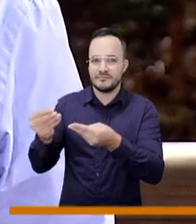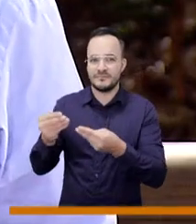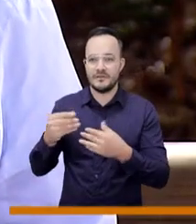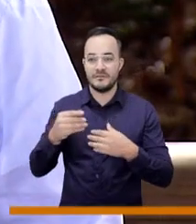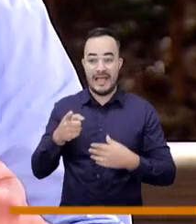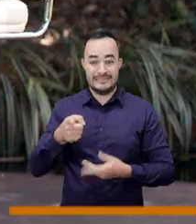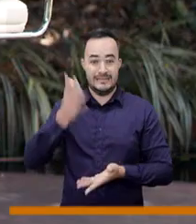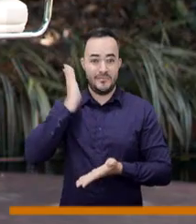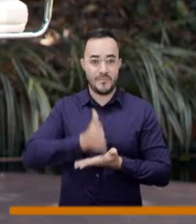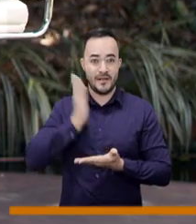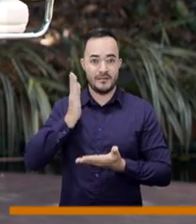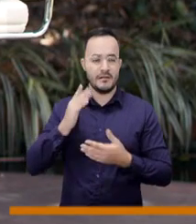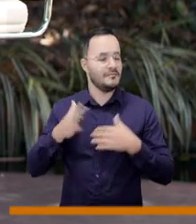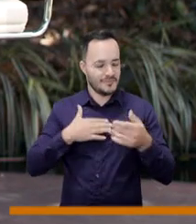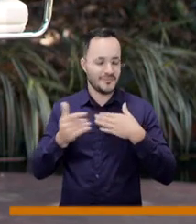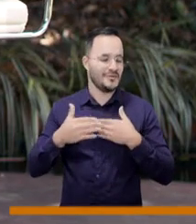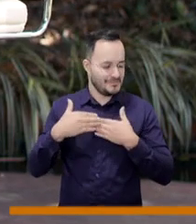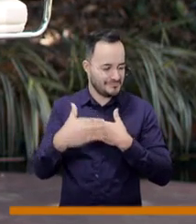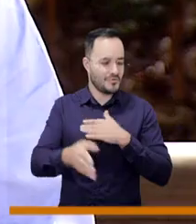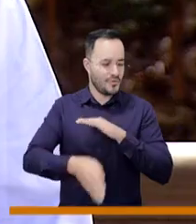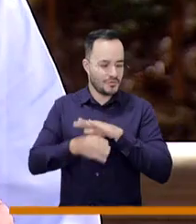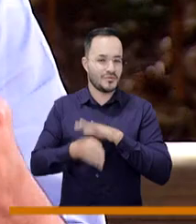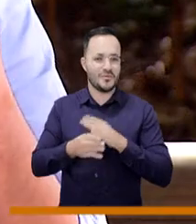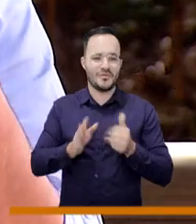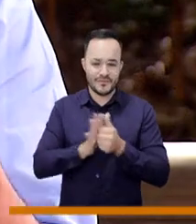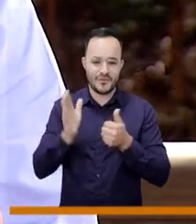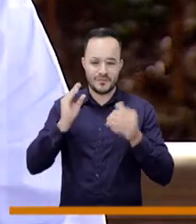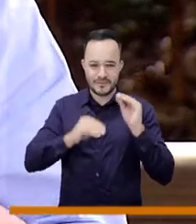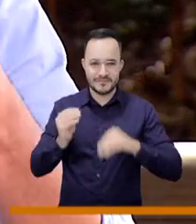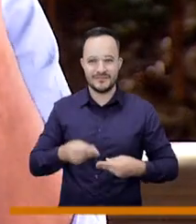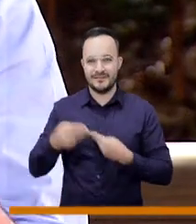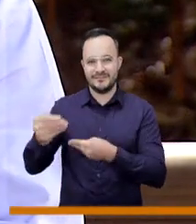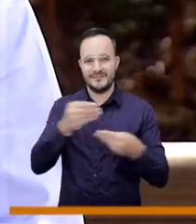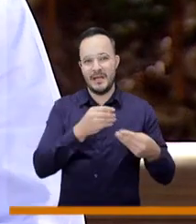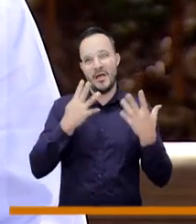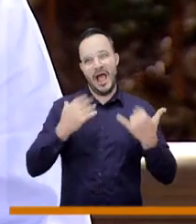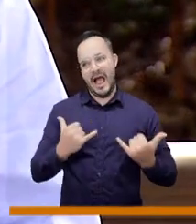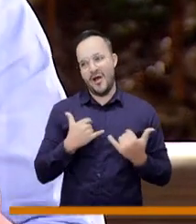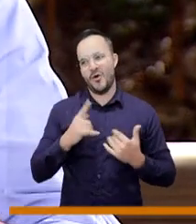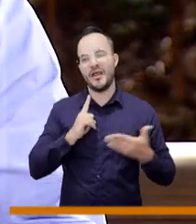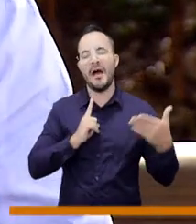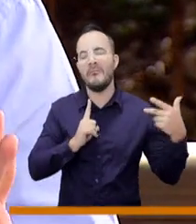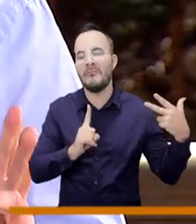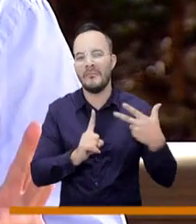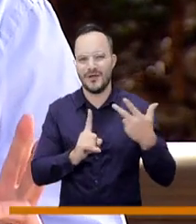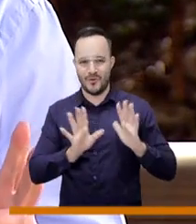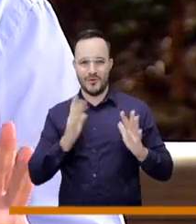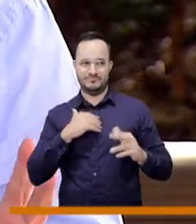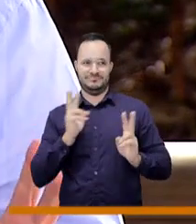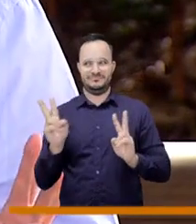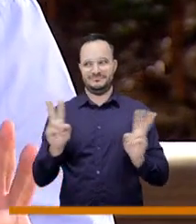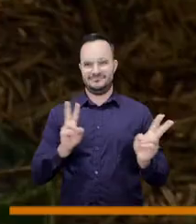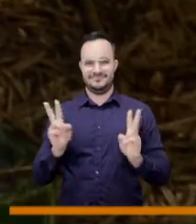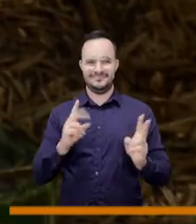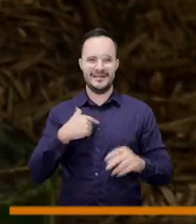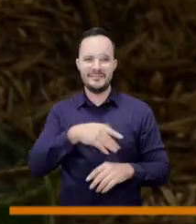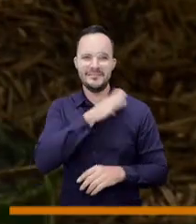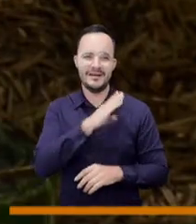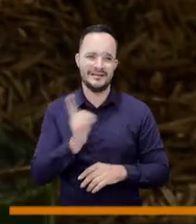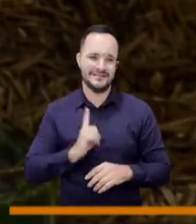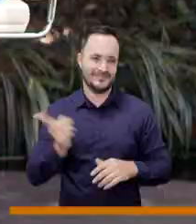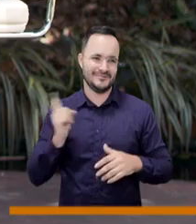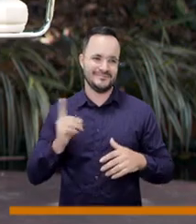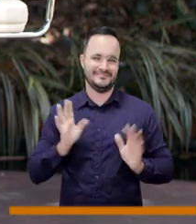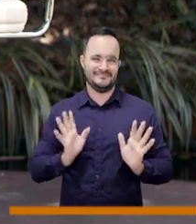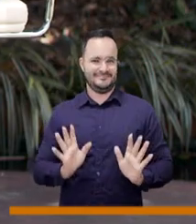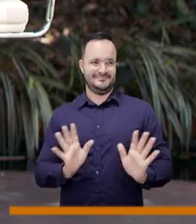sigo haciéndolo, sigo saliendo a la calle a entregar mi informe de gestión, a rendir cuentas. Eso sí, ahora me fijo bien para pasar ahora la calle. Ahora mira para ambos